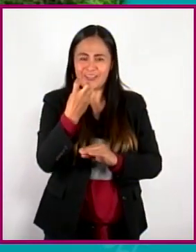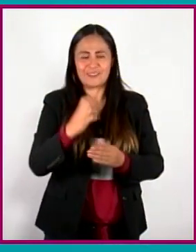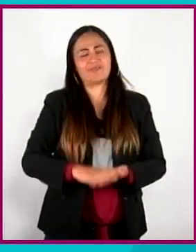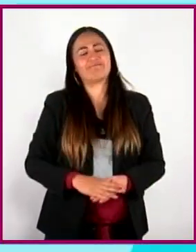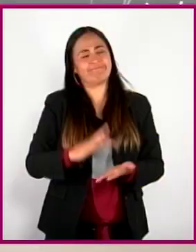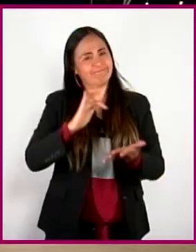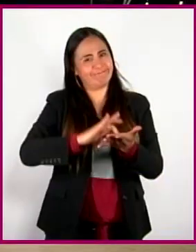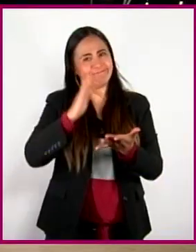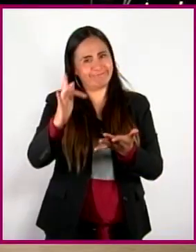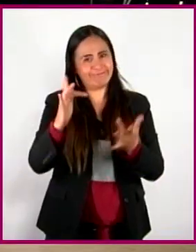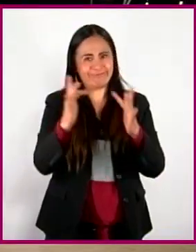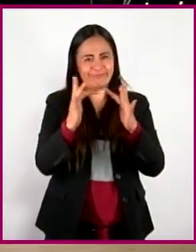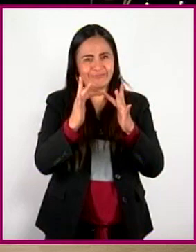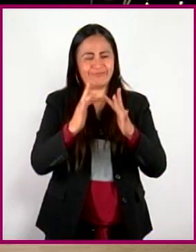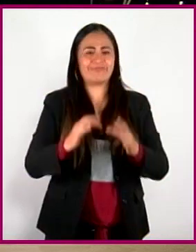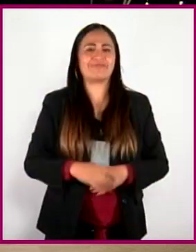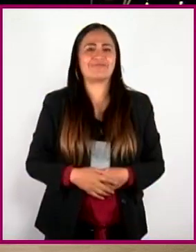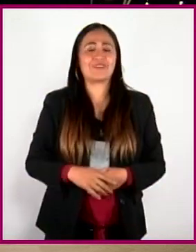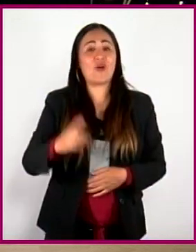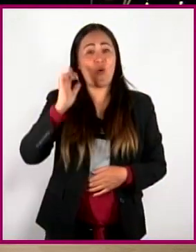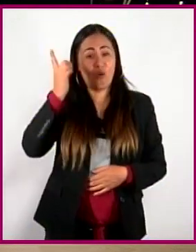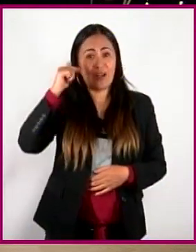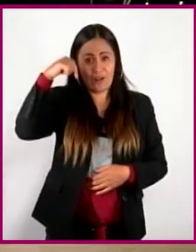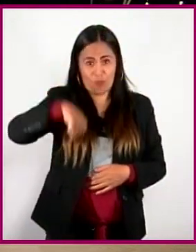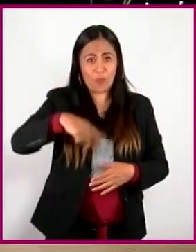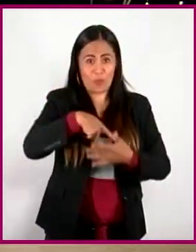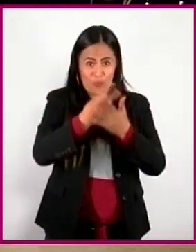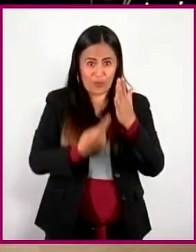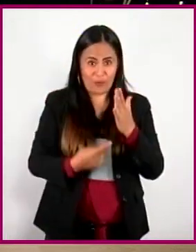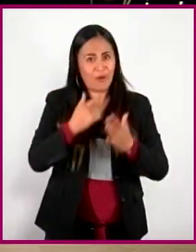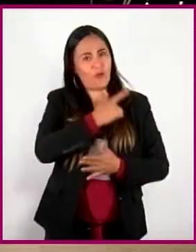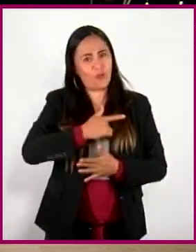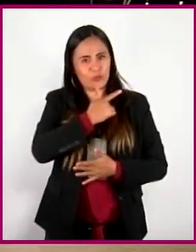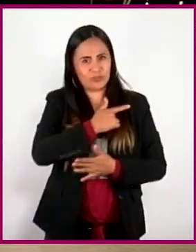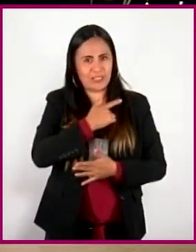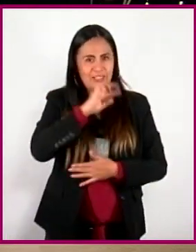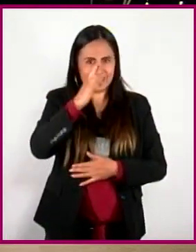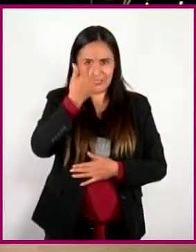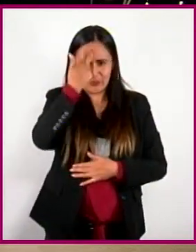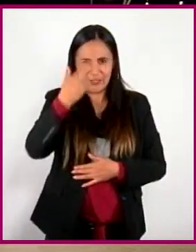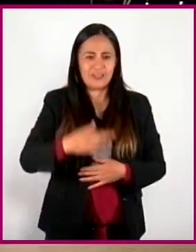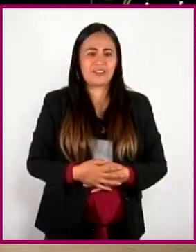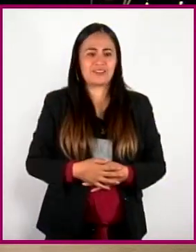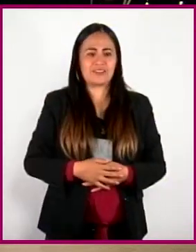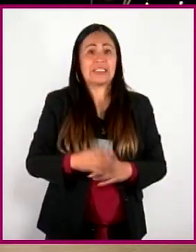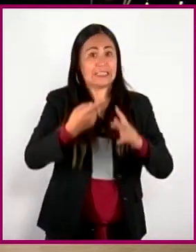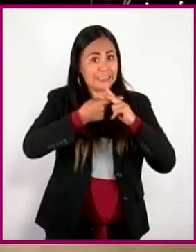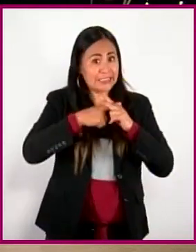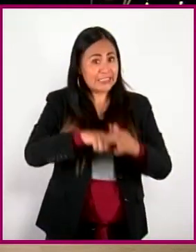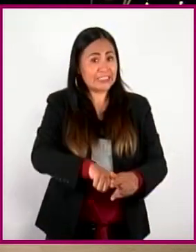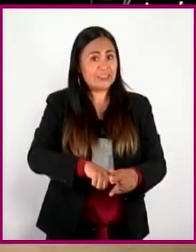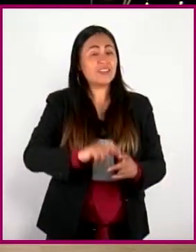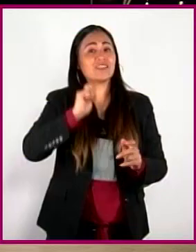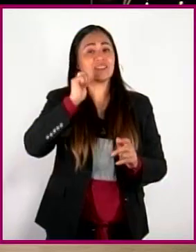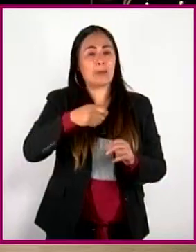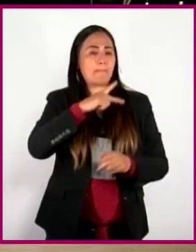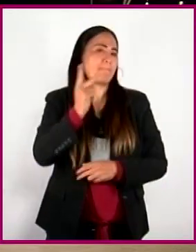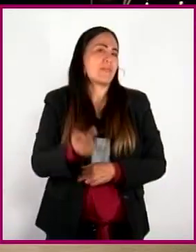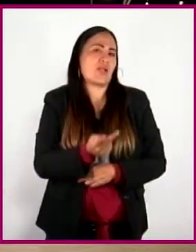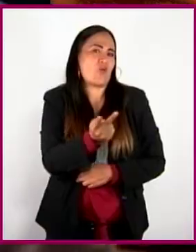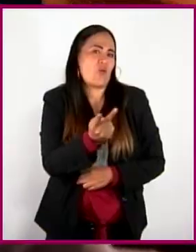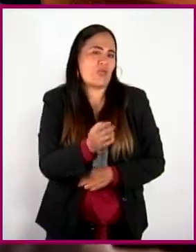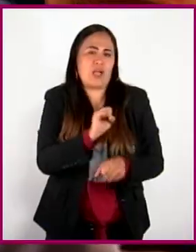allí. Esperemos que les haya gustado el programa de hoy y recuerden. Todo comienza con una simple